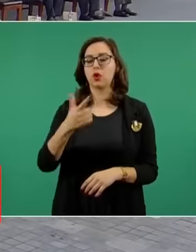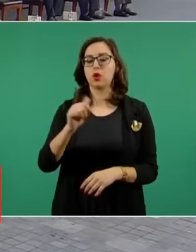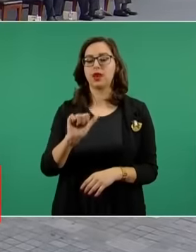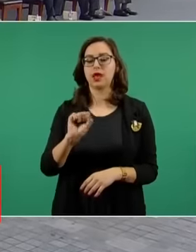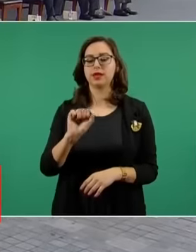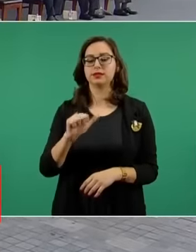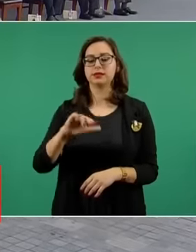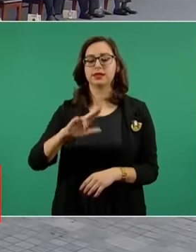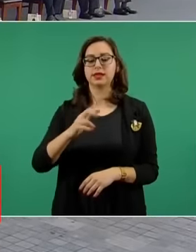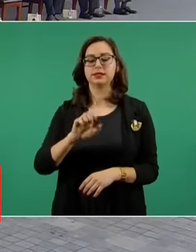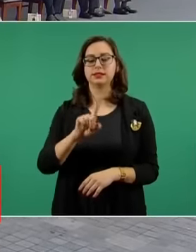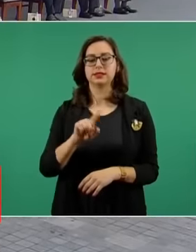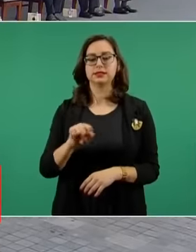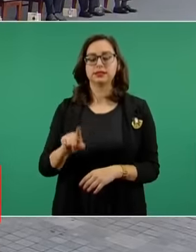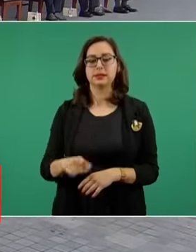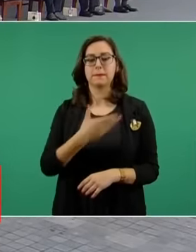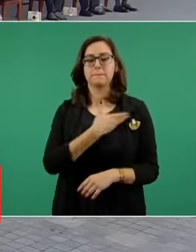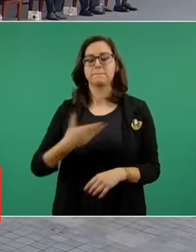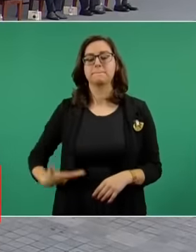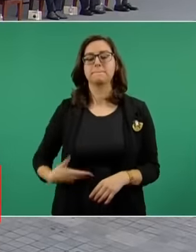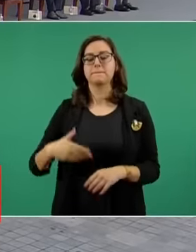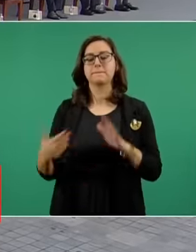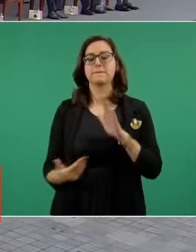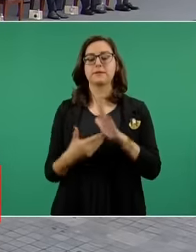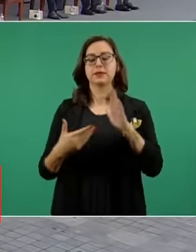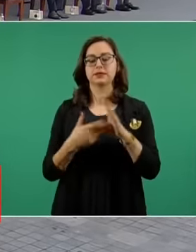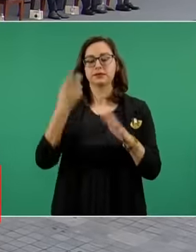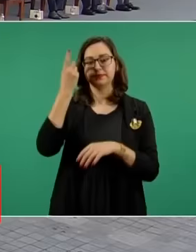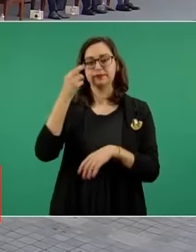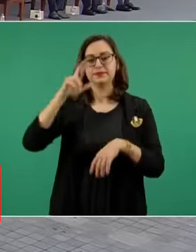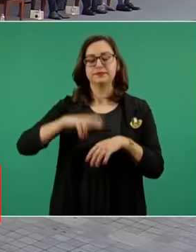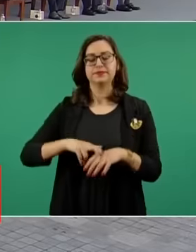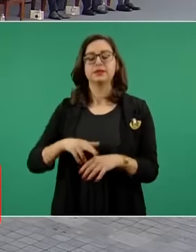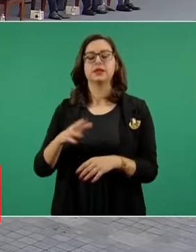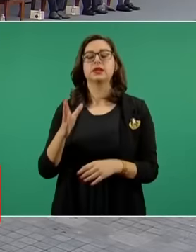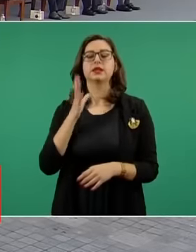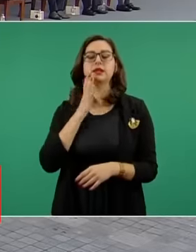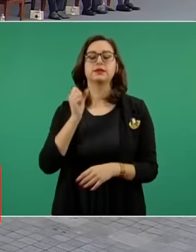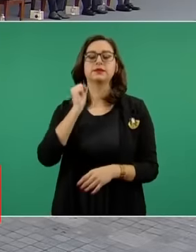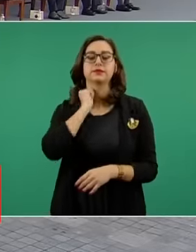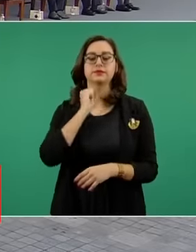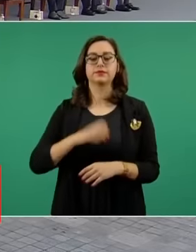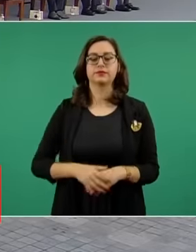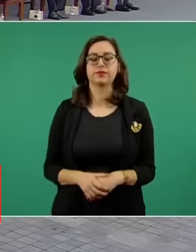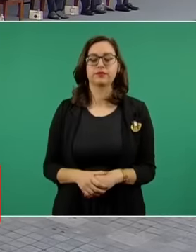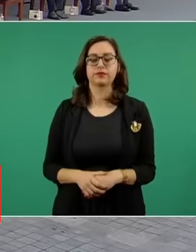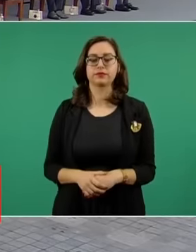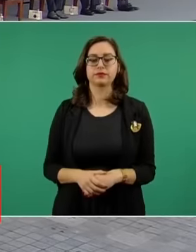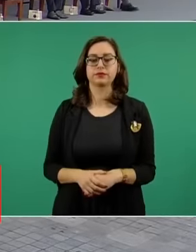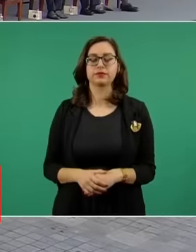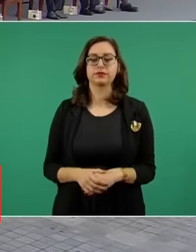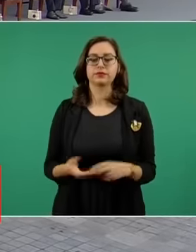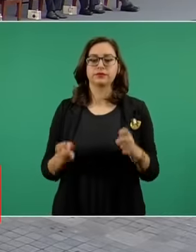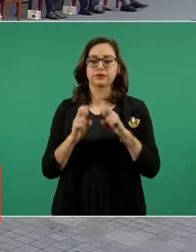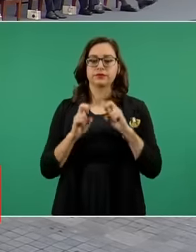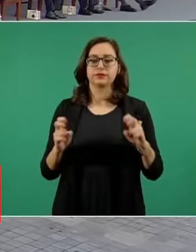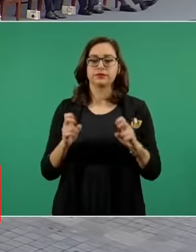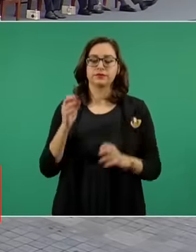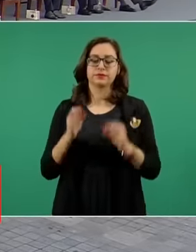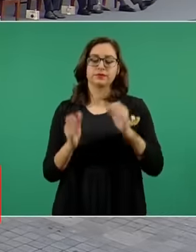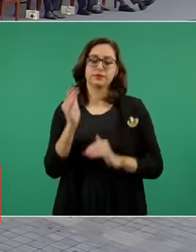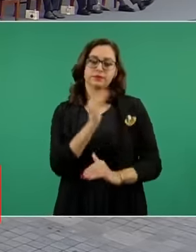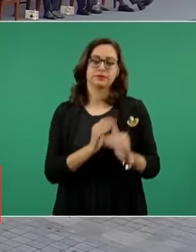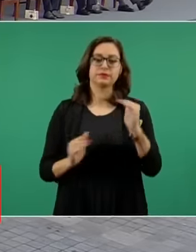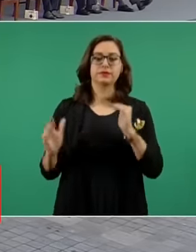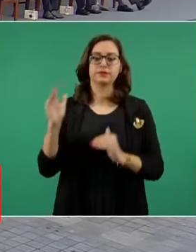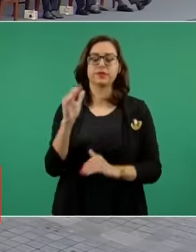Cordero, presidenta de la Mesa Directiva de la Cámara de Senadores. Ministro Arturo Saldívar Lelo de